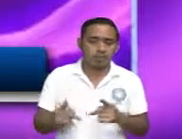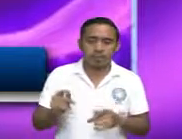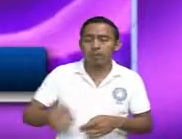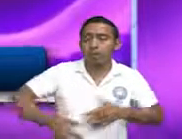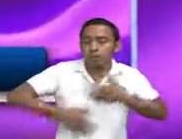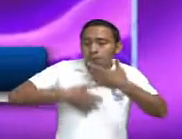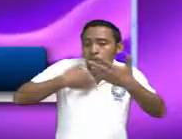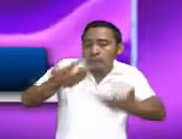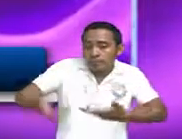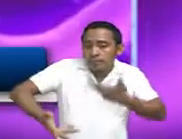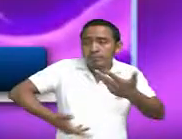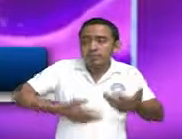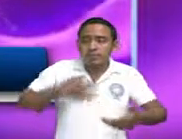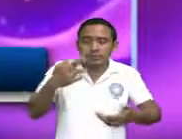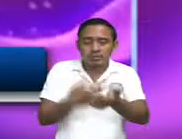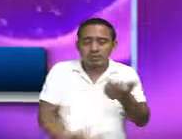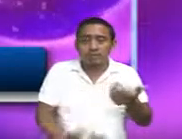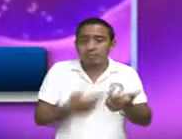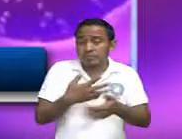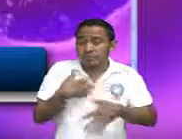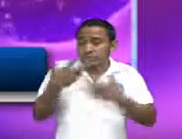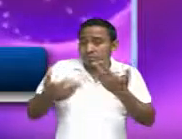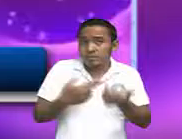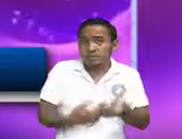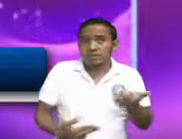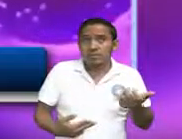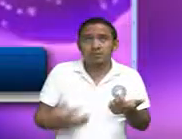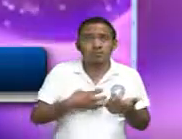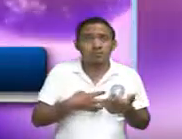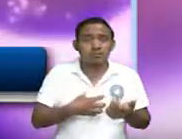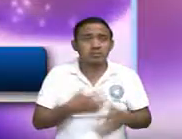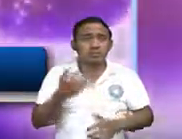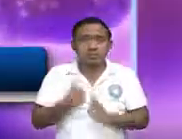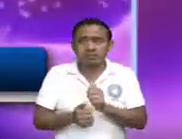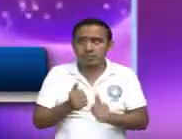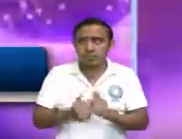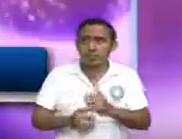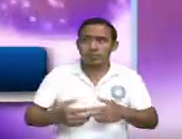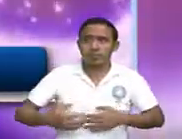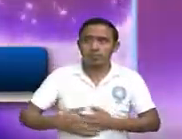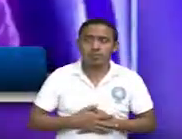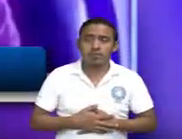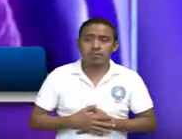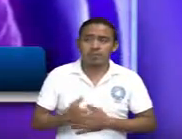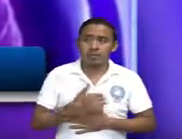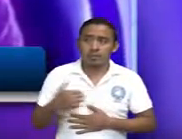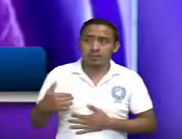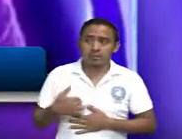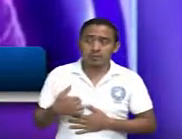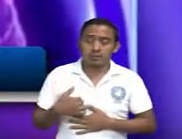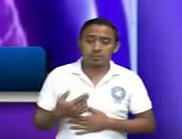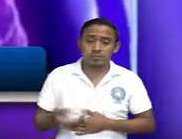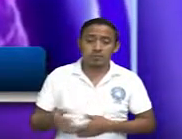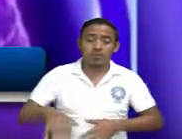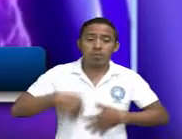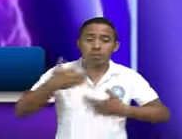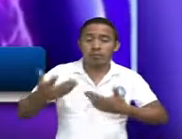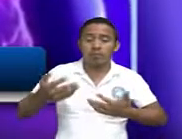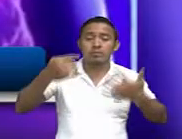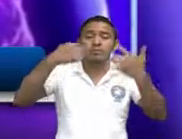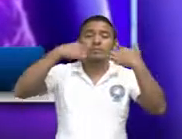sangre o cualquier otro tipo de vómito estando en estado de ebriedad tiene alto riesgo para producir este reflujo hacia las vías